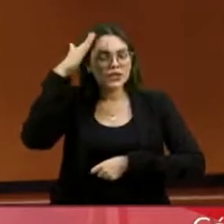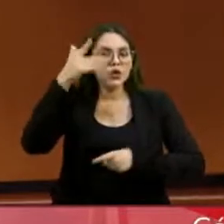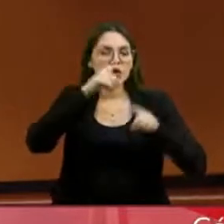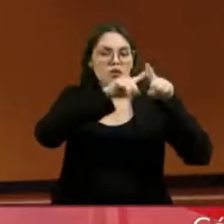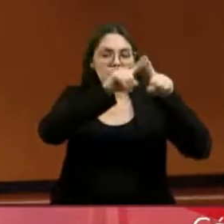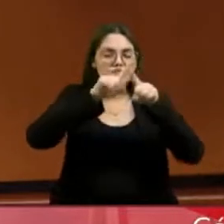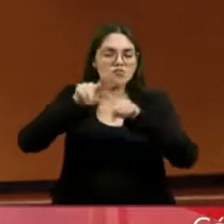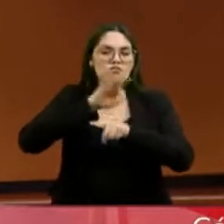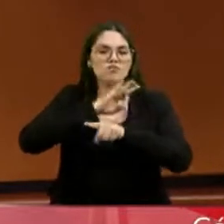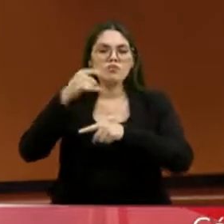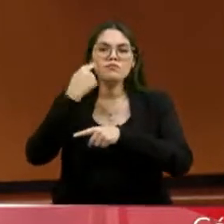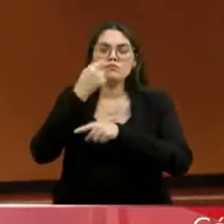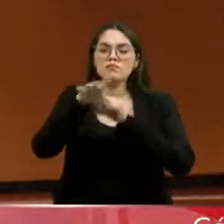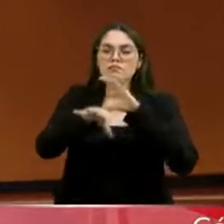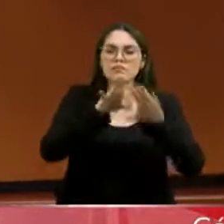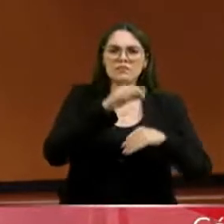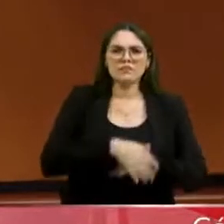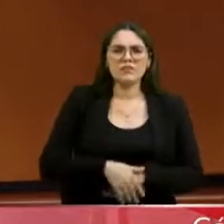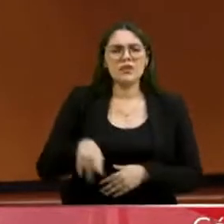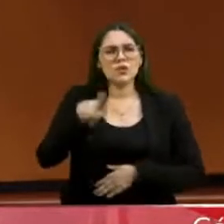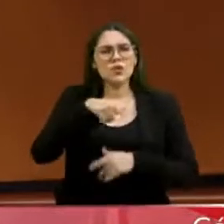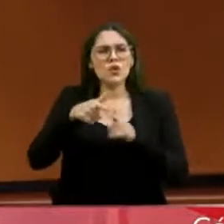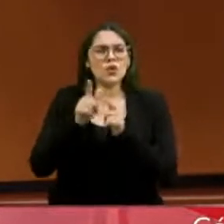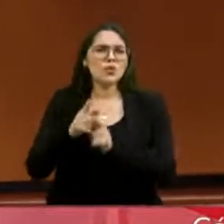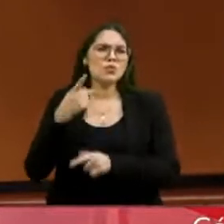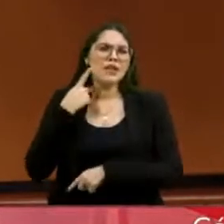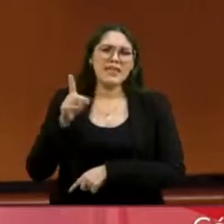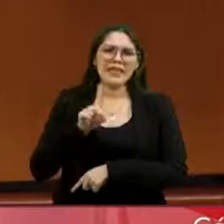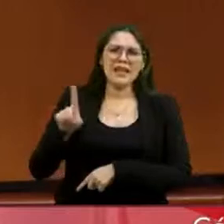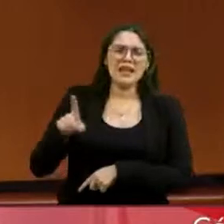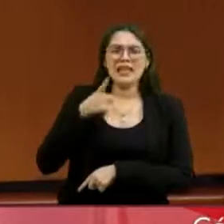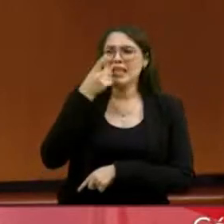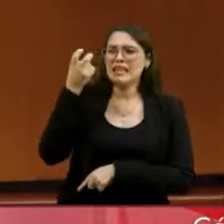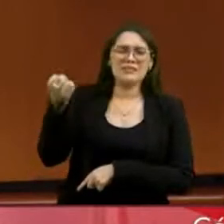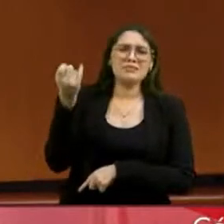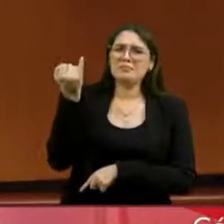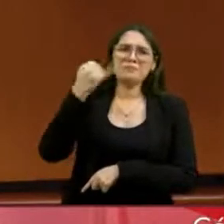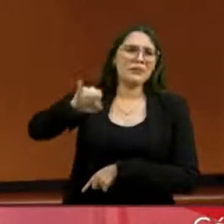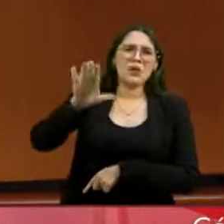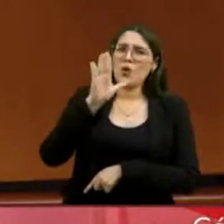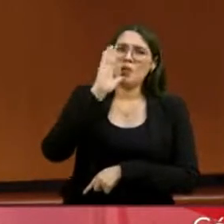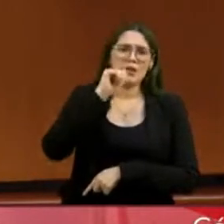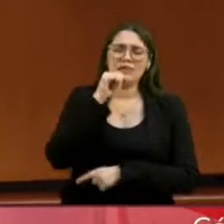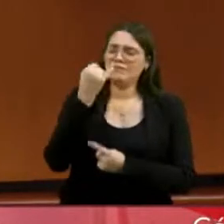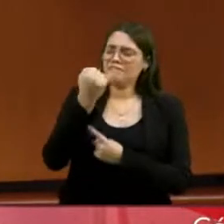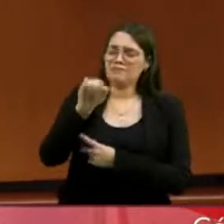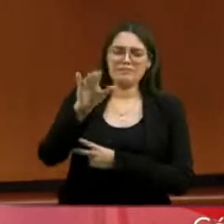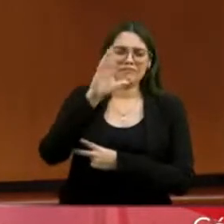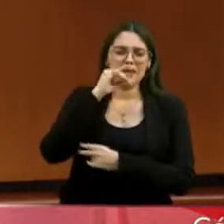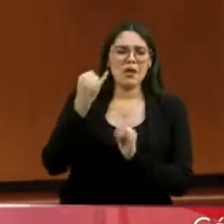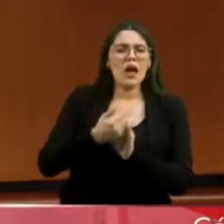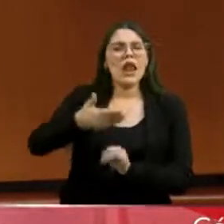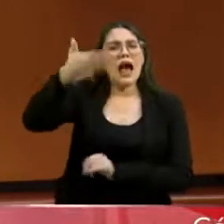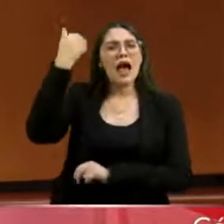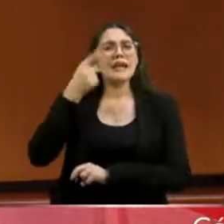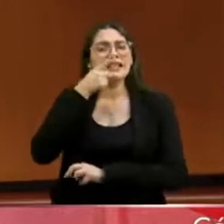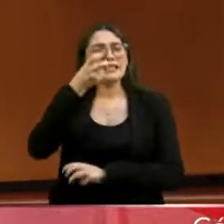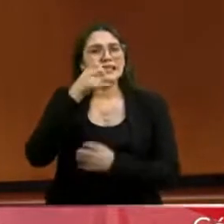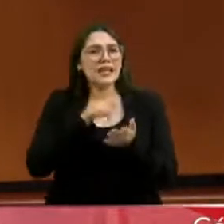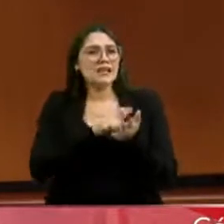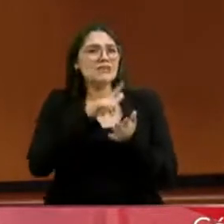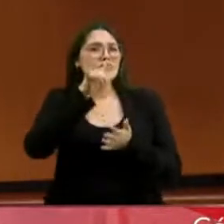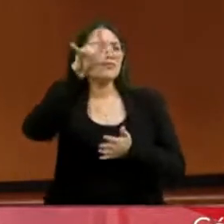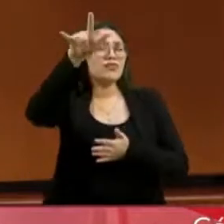La derecha ha dicho que eso no es posible, como decía que no iba a ser posible hacer el Aeropuerto Internacional